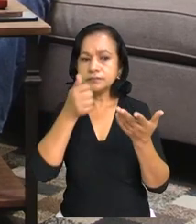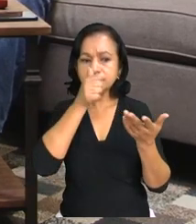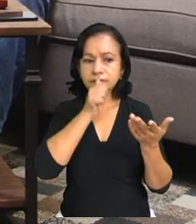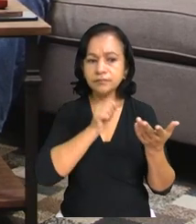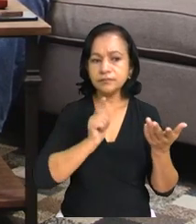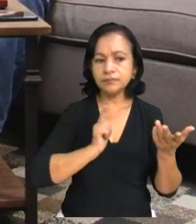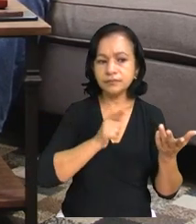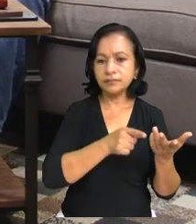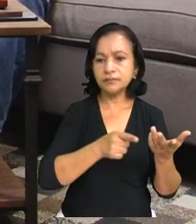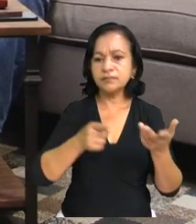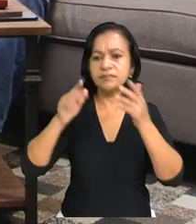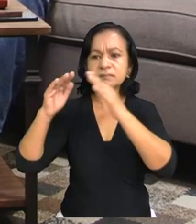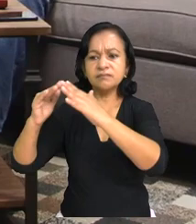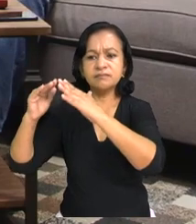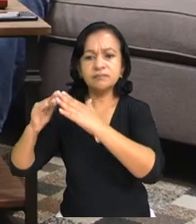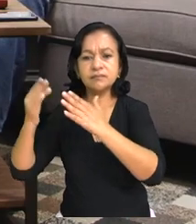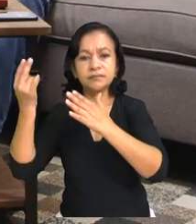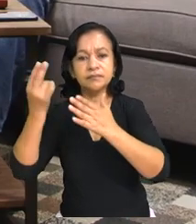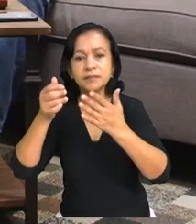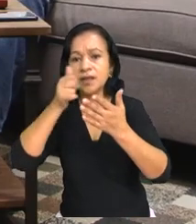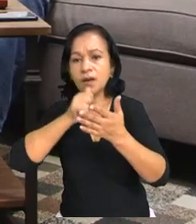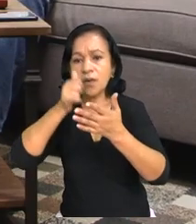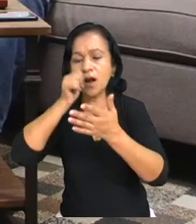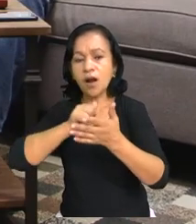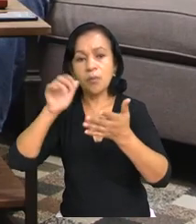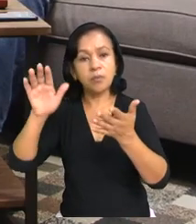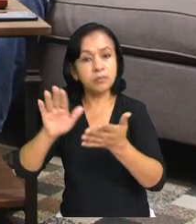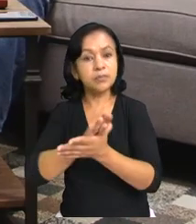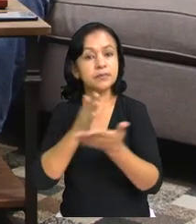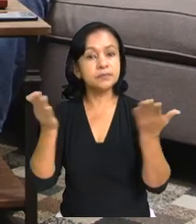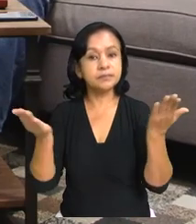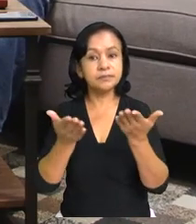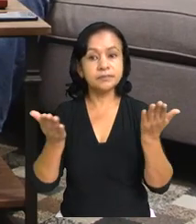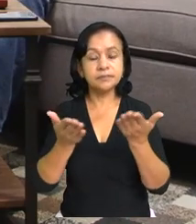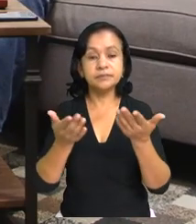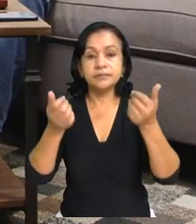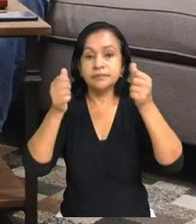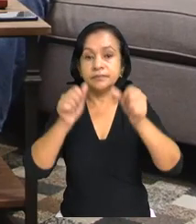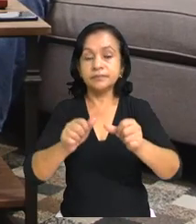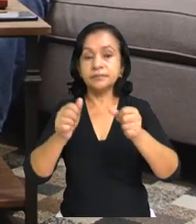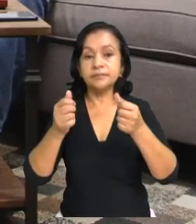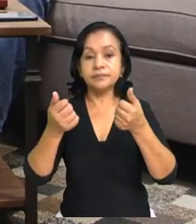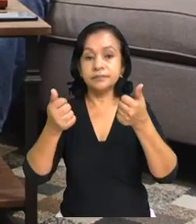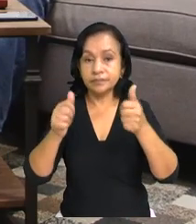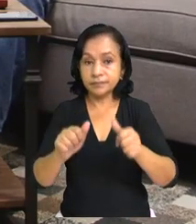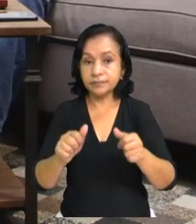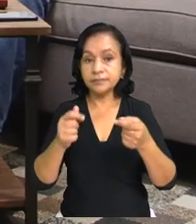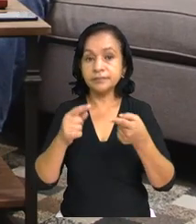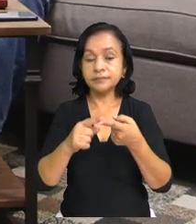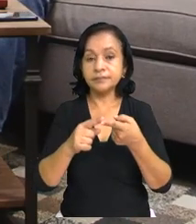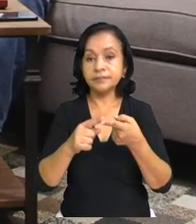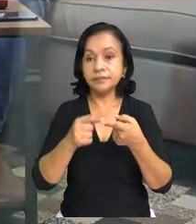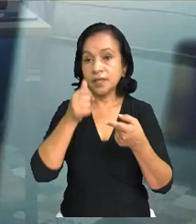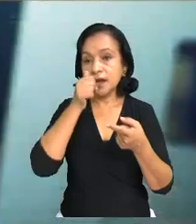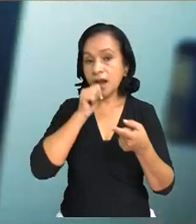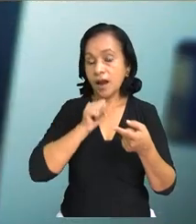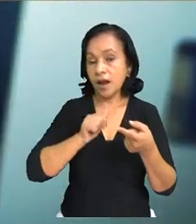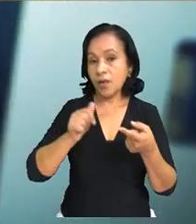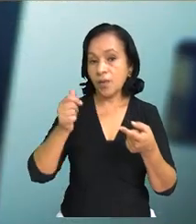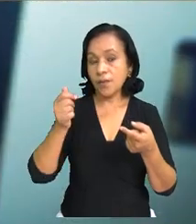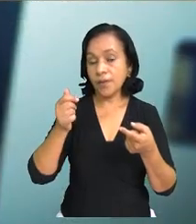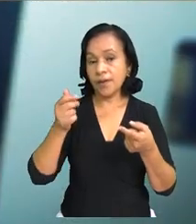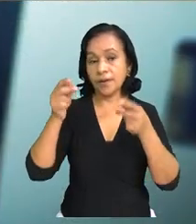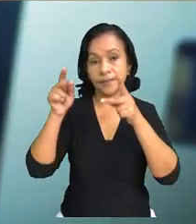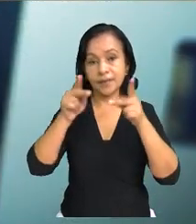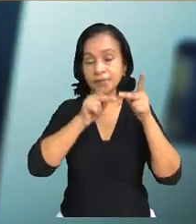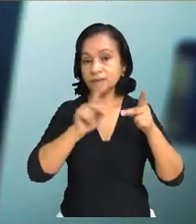del agua. En este sentido, estamos hablando también de establecer una correlación, porque el agua no solamente se usa en consumo